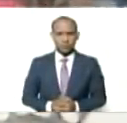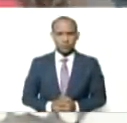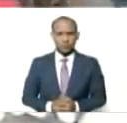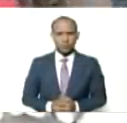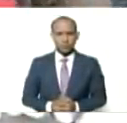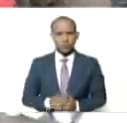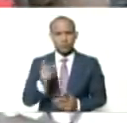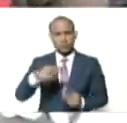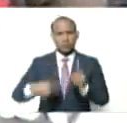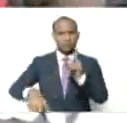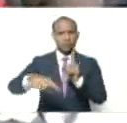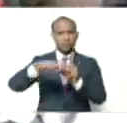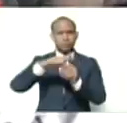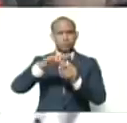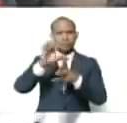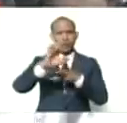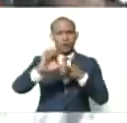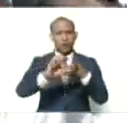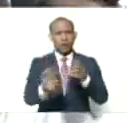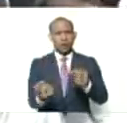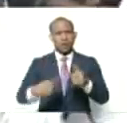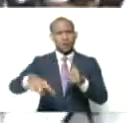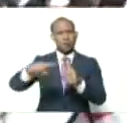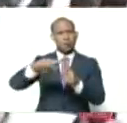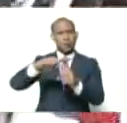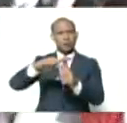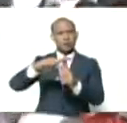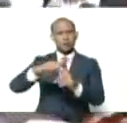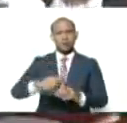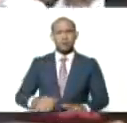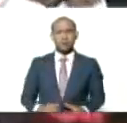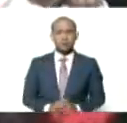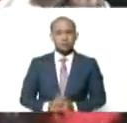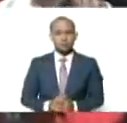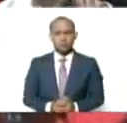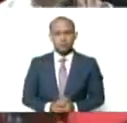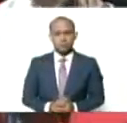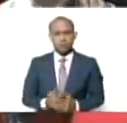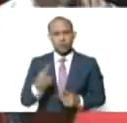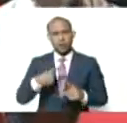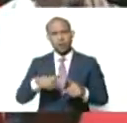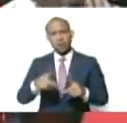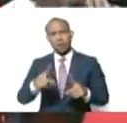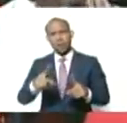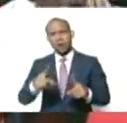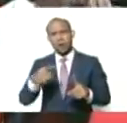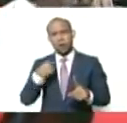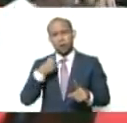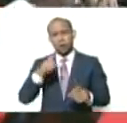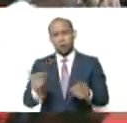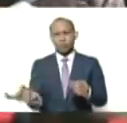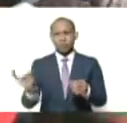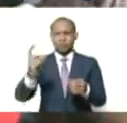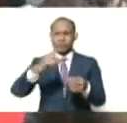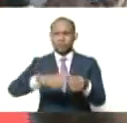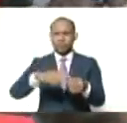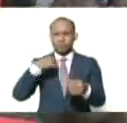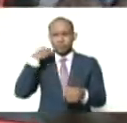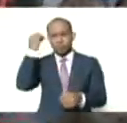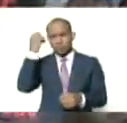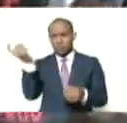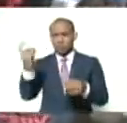lo cual suma un elemento más para la maquinaria. Pero yo creo que hay que integrar la maquinaria